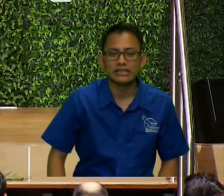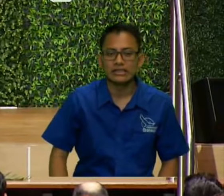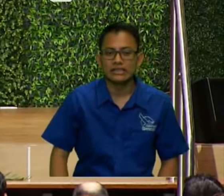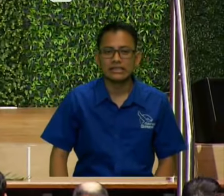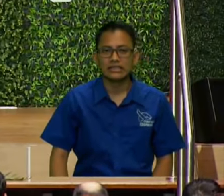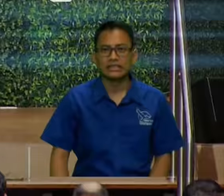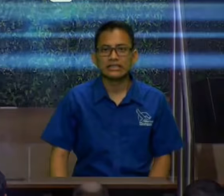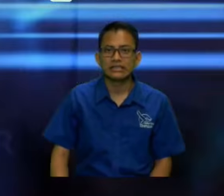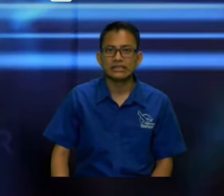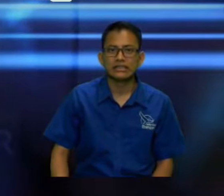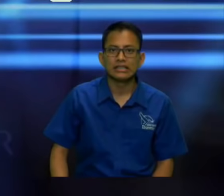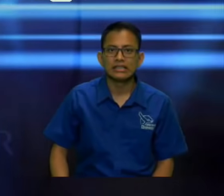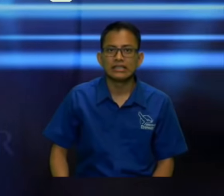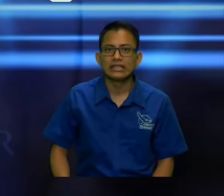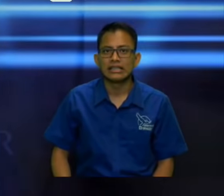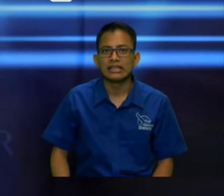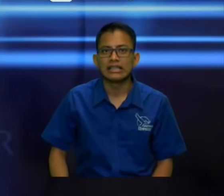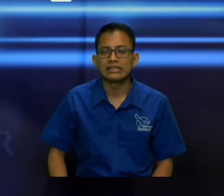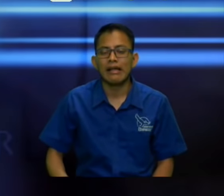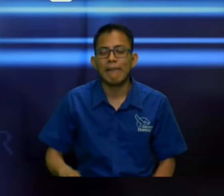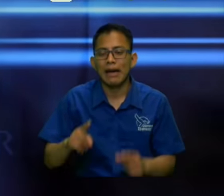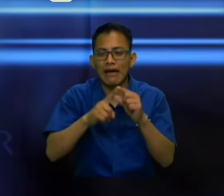227. Y una cosa le voy a decir.